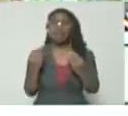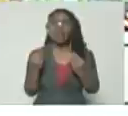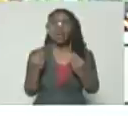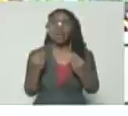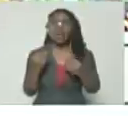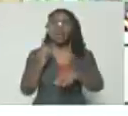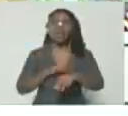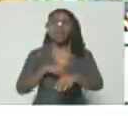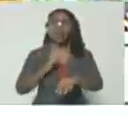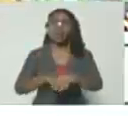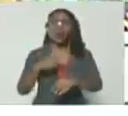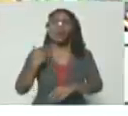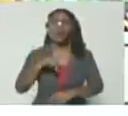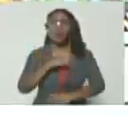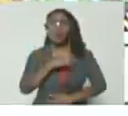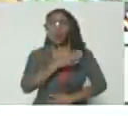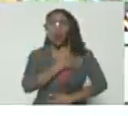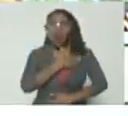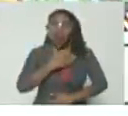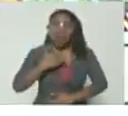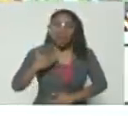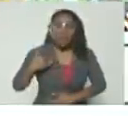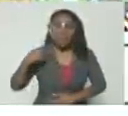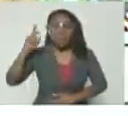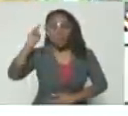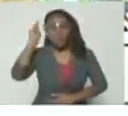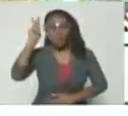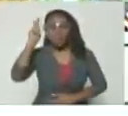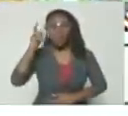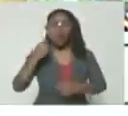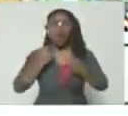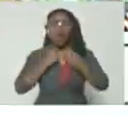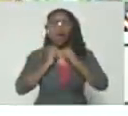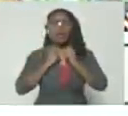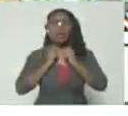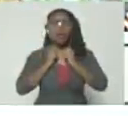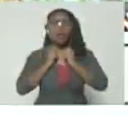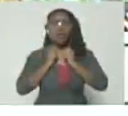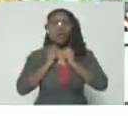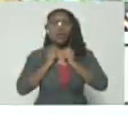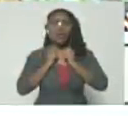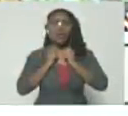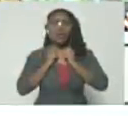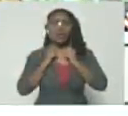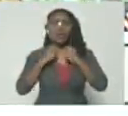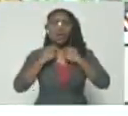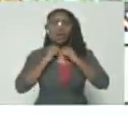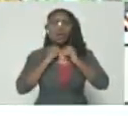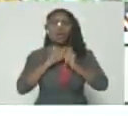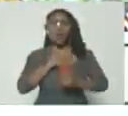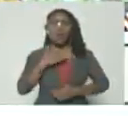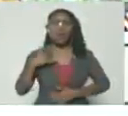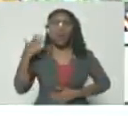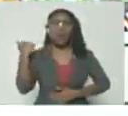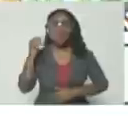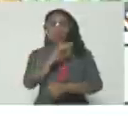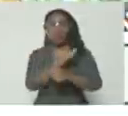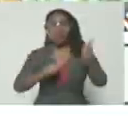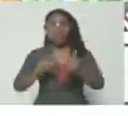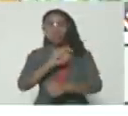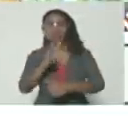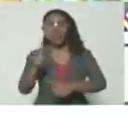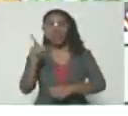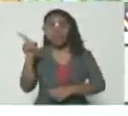el periodo que nuestro querido profesor Aristóbulo Isturi, nuestro querido Aristóbulo, fue vicepresidente